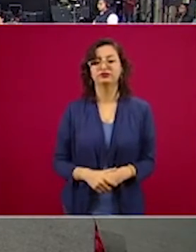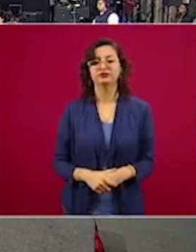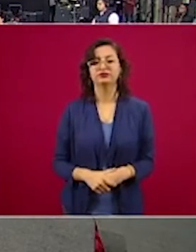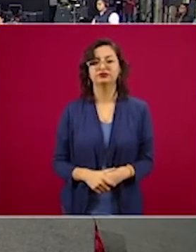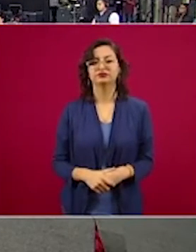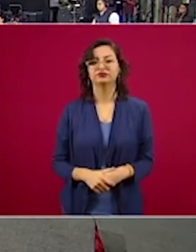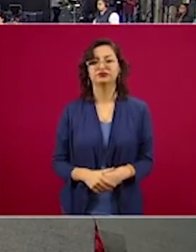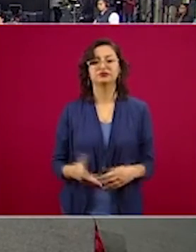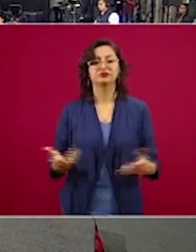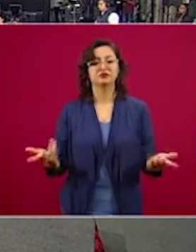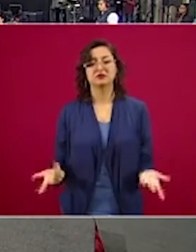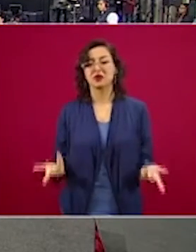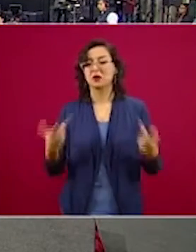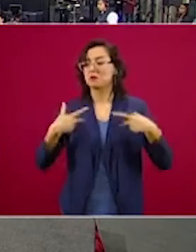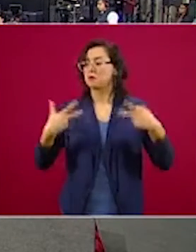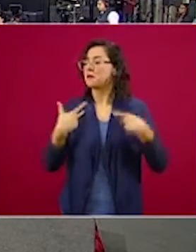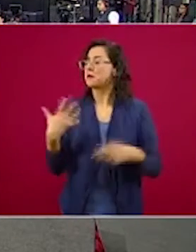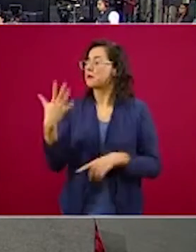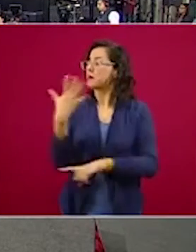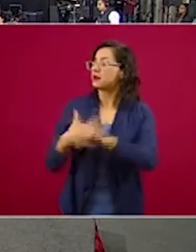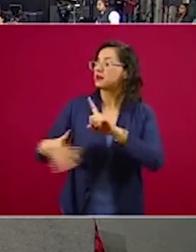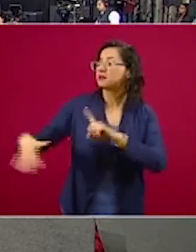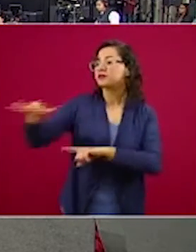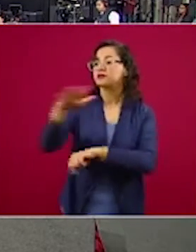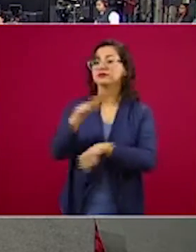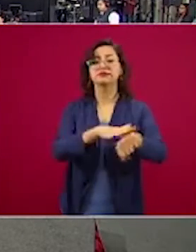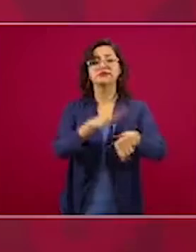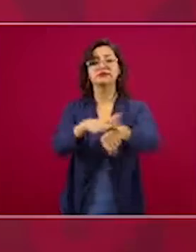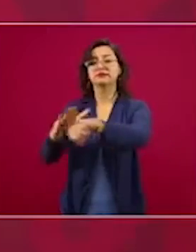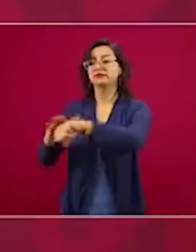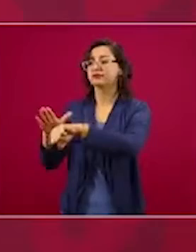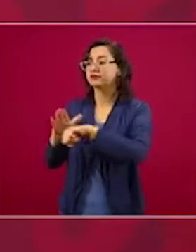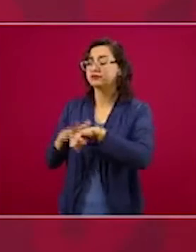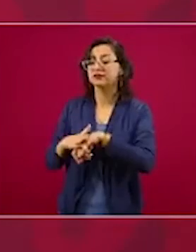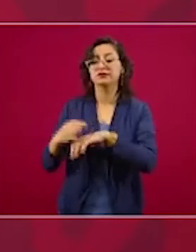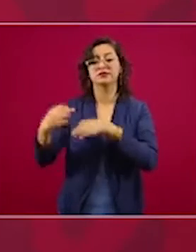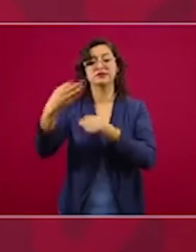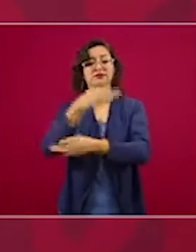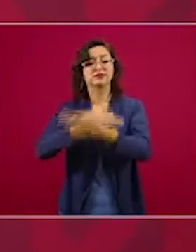le transmito al pueblo de México, a la gente,